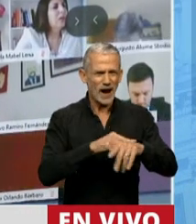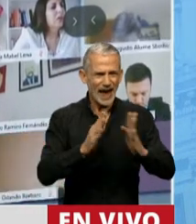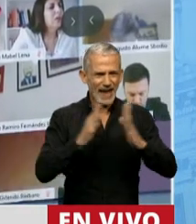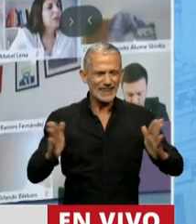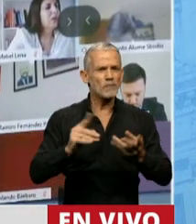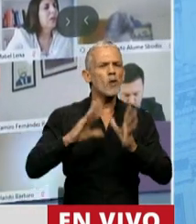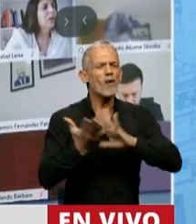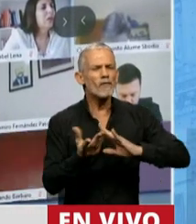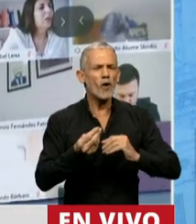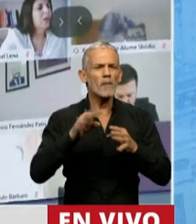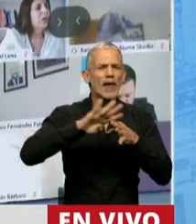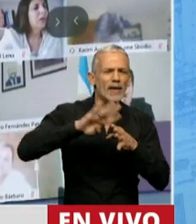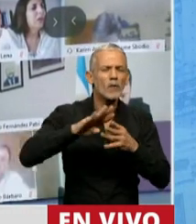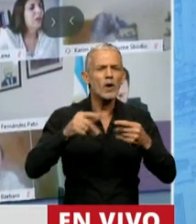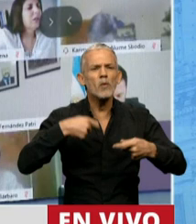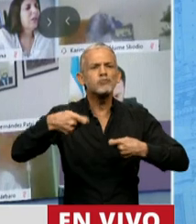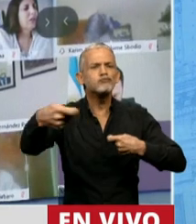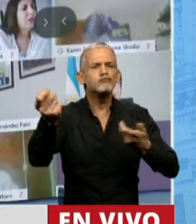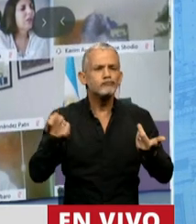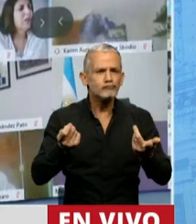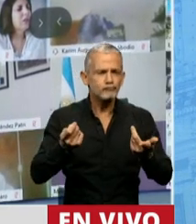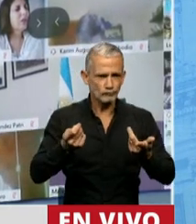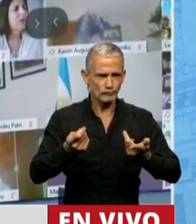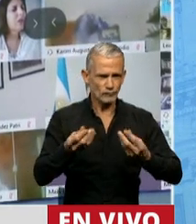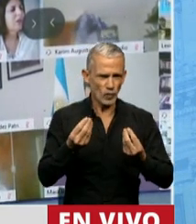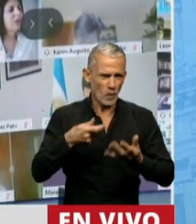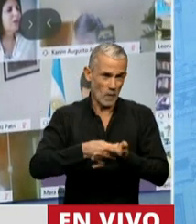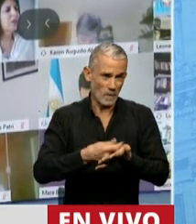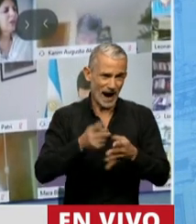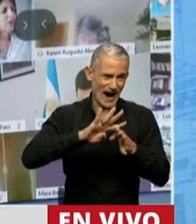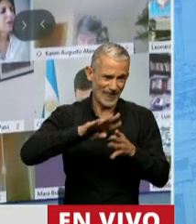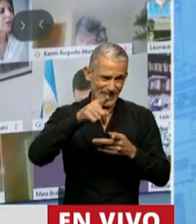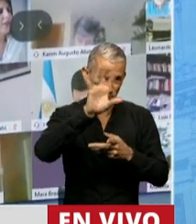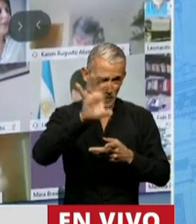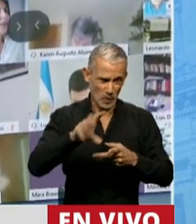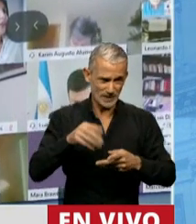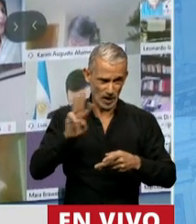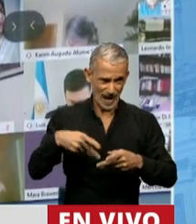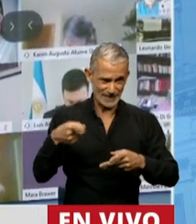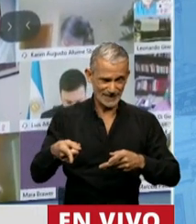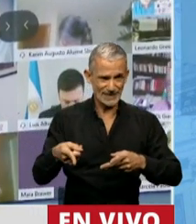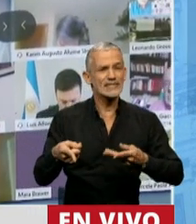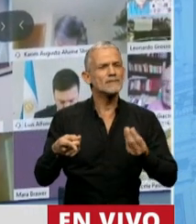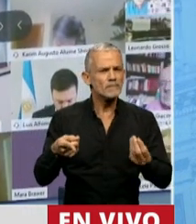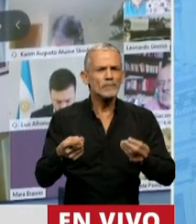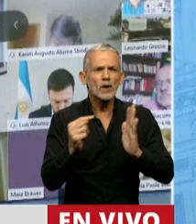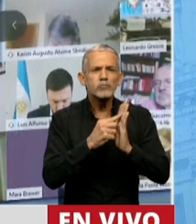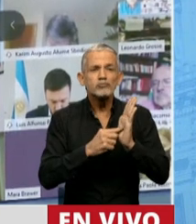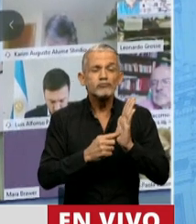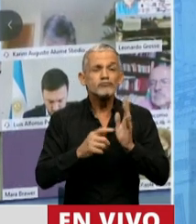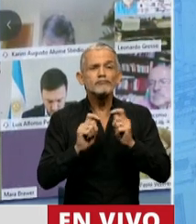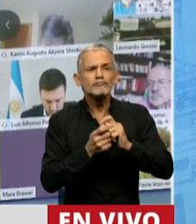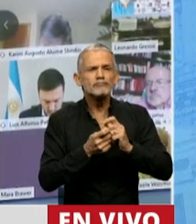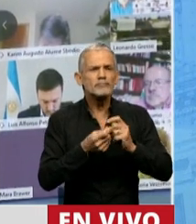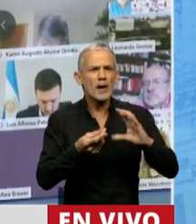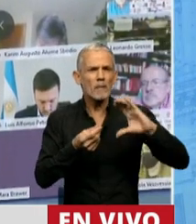las condiciones de las refinanciaciones incluyendo opciones de conversión del